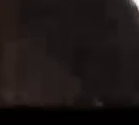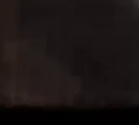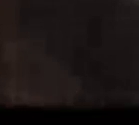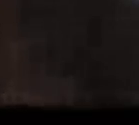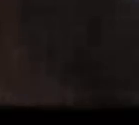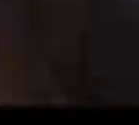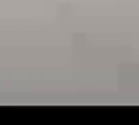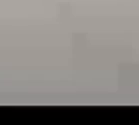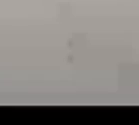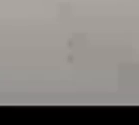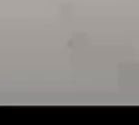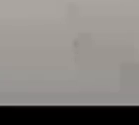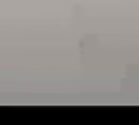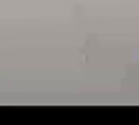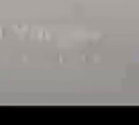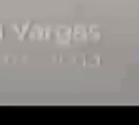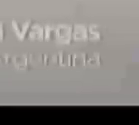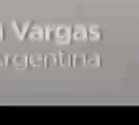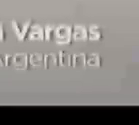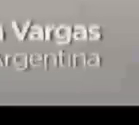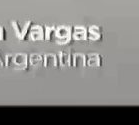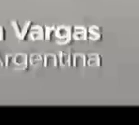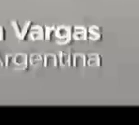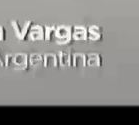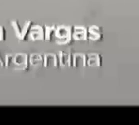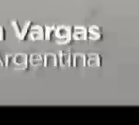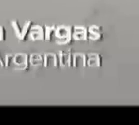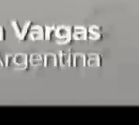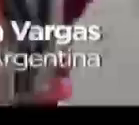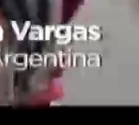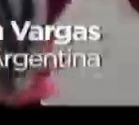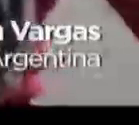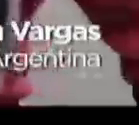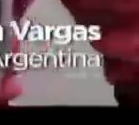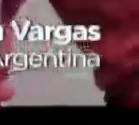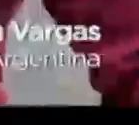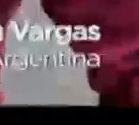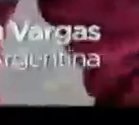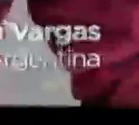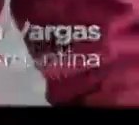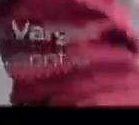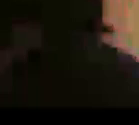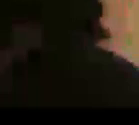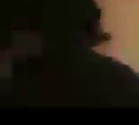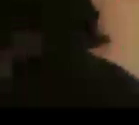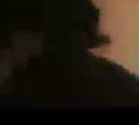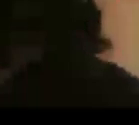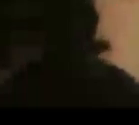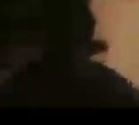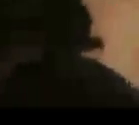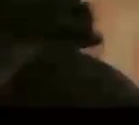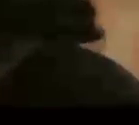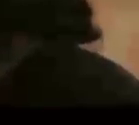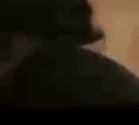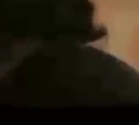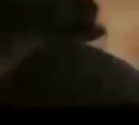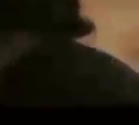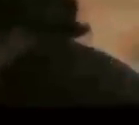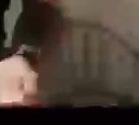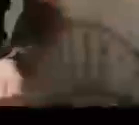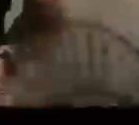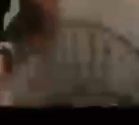Ay, mi Ecuador, mi lindo Ecuador. Donde quiera que vaya, te llevo en mi